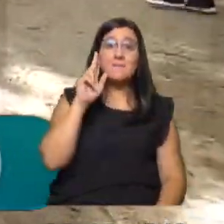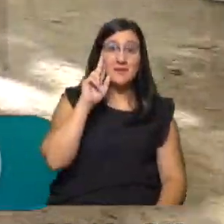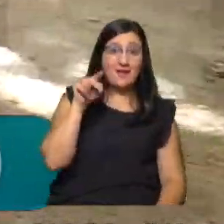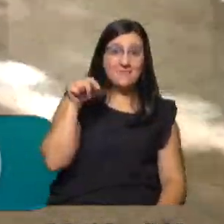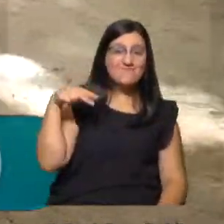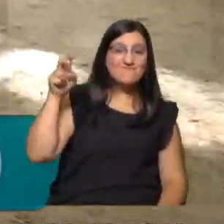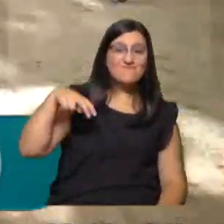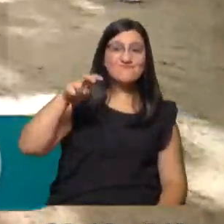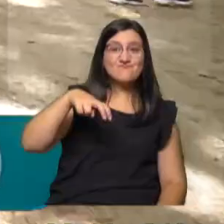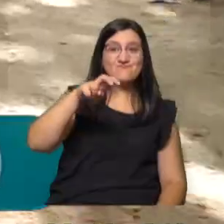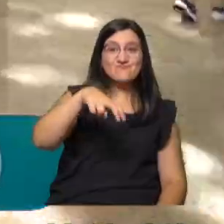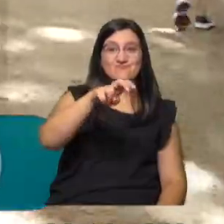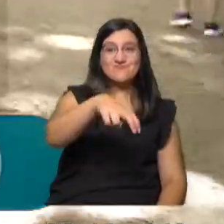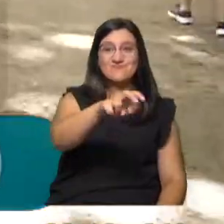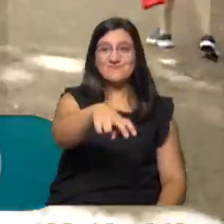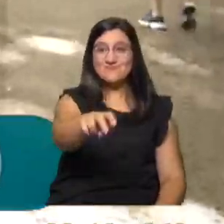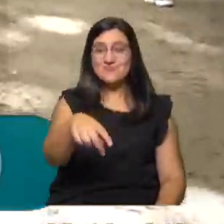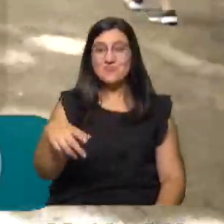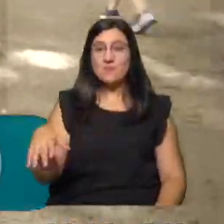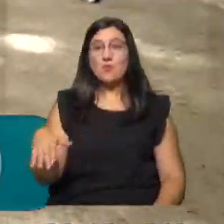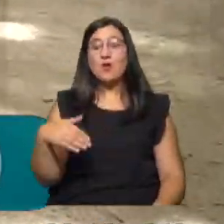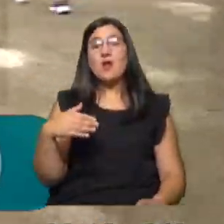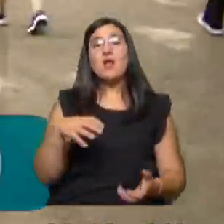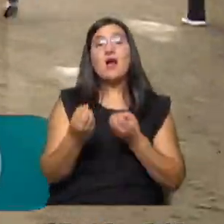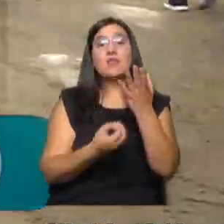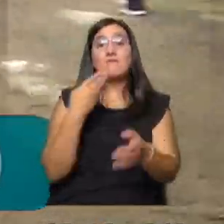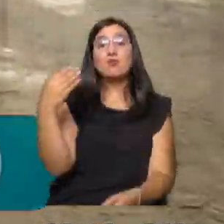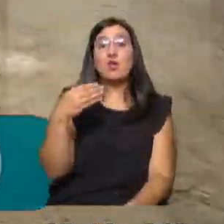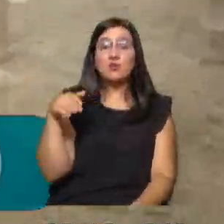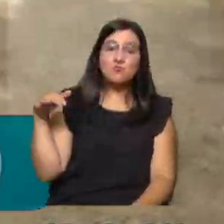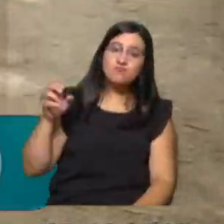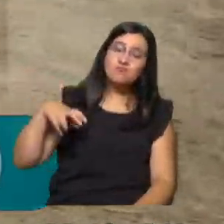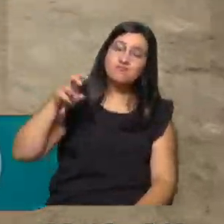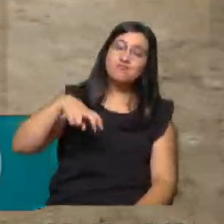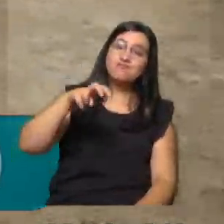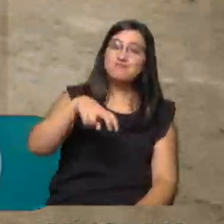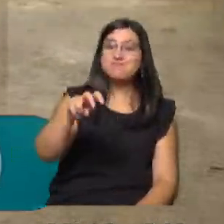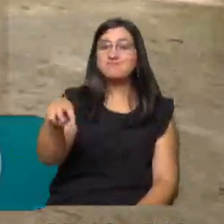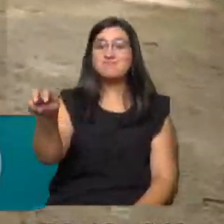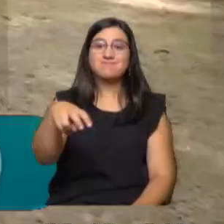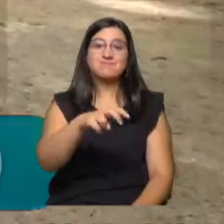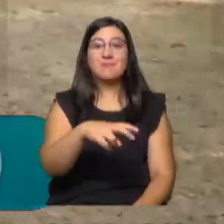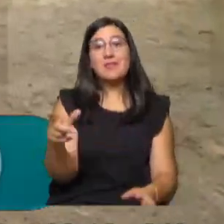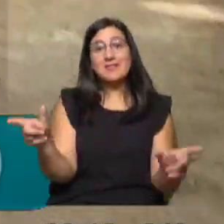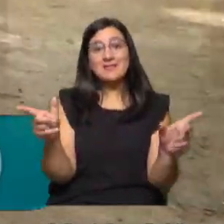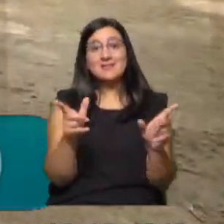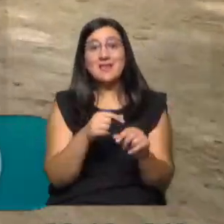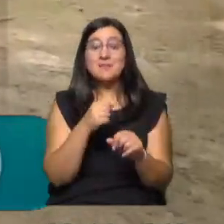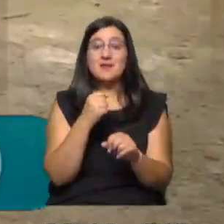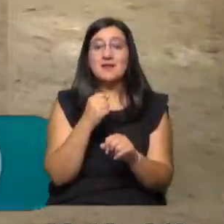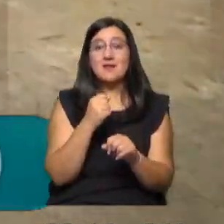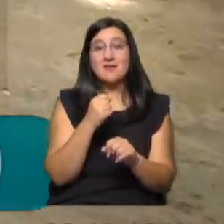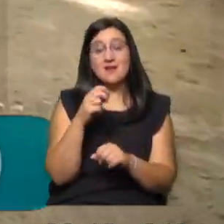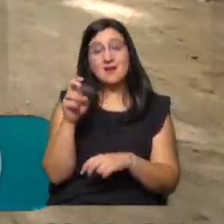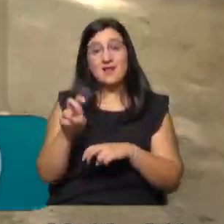realizando, Fito, una caminata por aquí, por el Jardín Botánico, ¿no? A propósito de, bueno, de una vez finalizada la tarea,